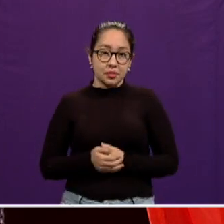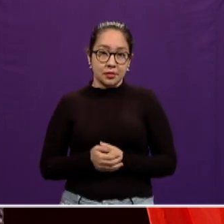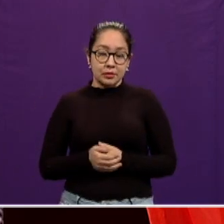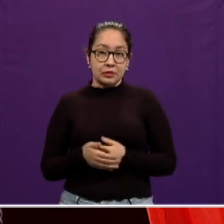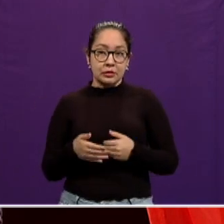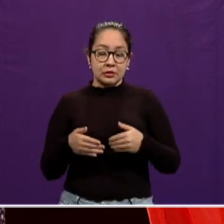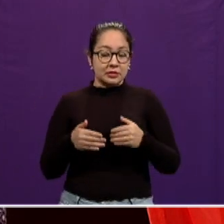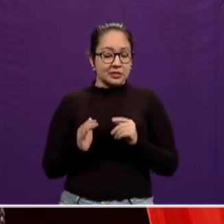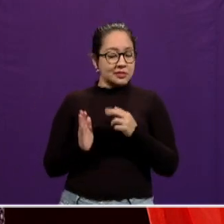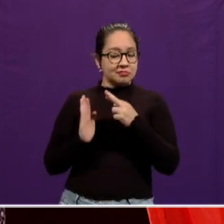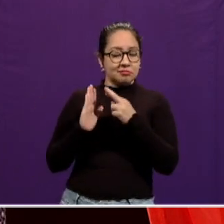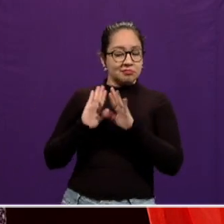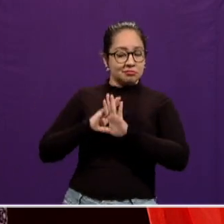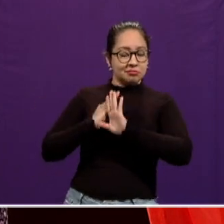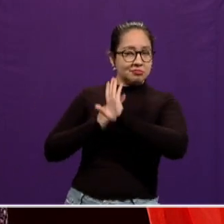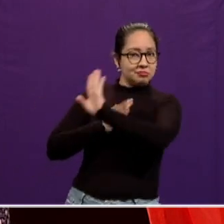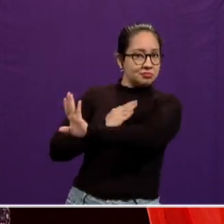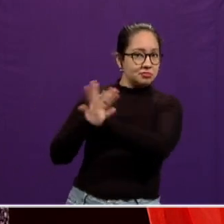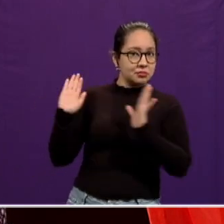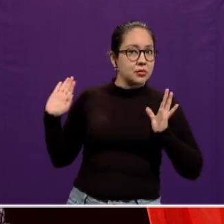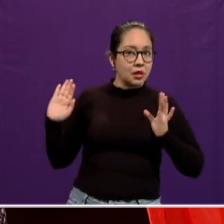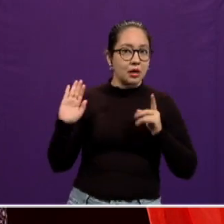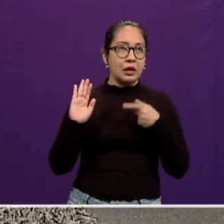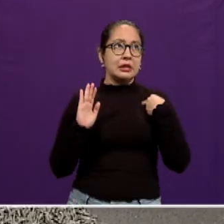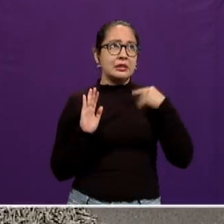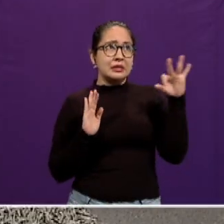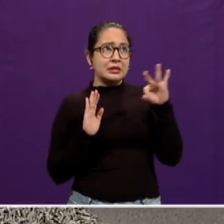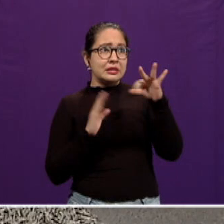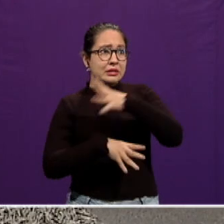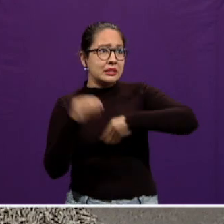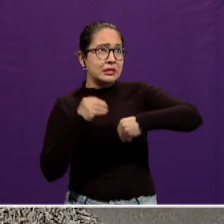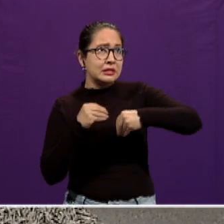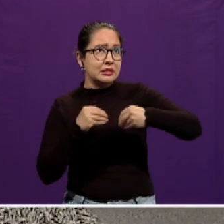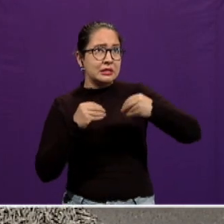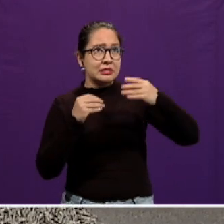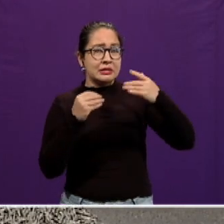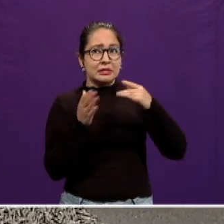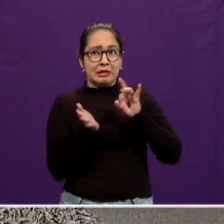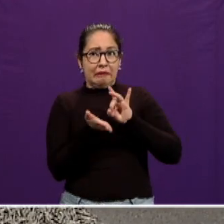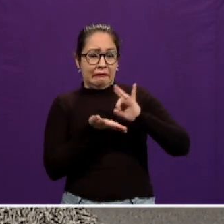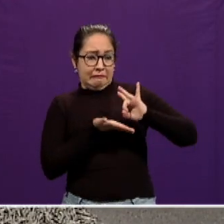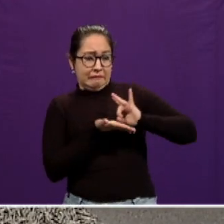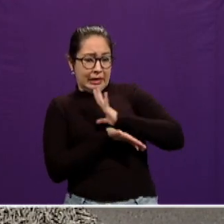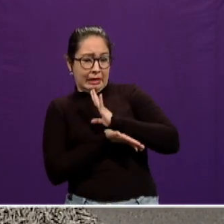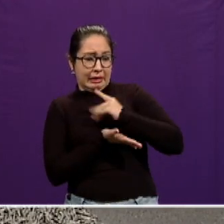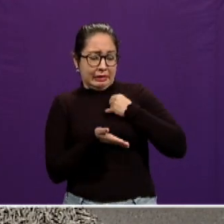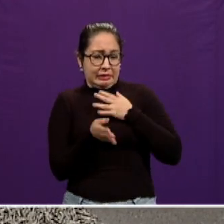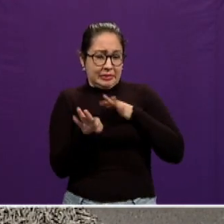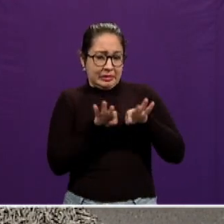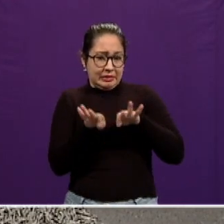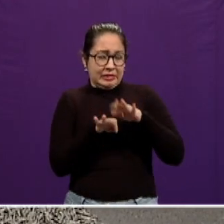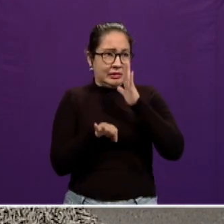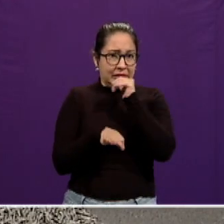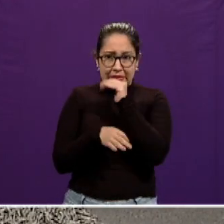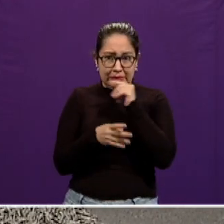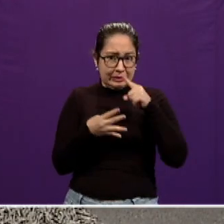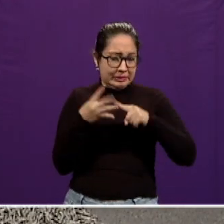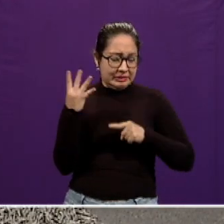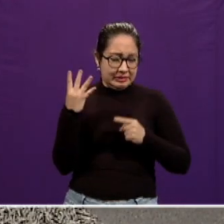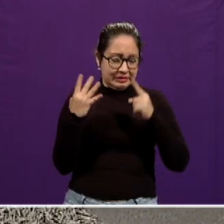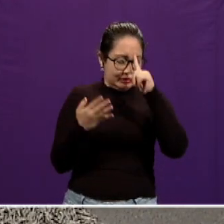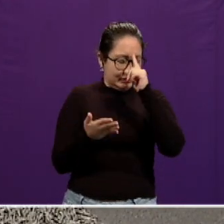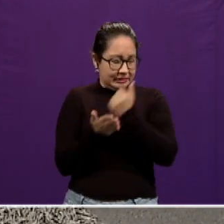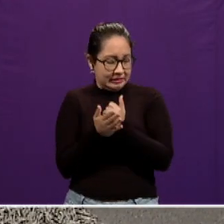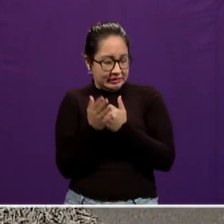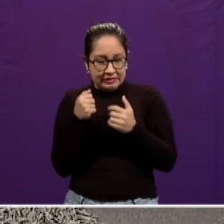límite, entonces me van a correr, uh-huh, y entonces me van a decir, y entonces me van a hacer, y ya no voy a poder, y entonces una frustración. Y es